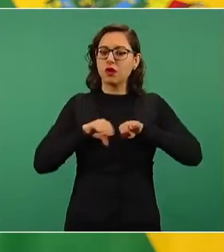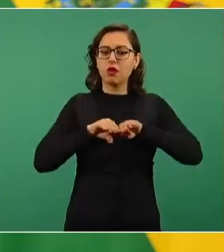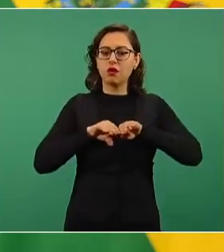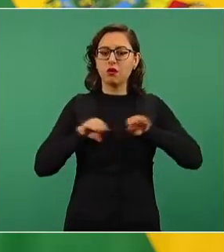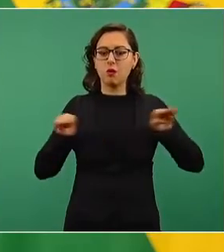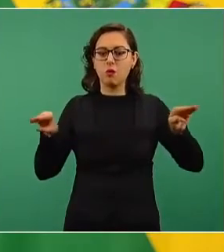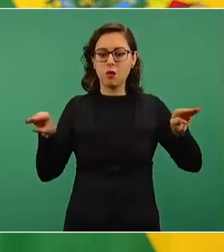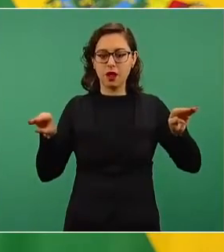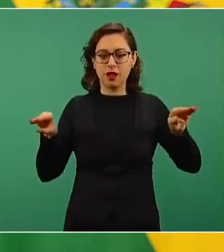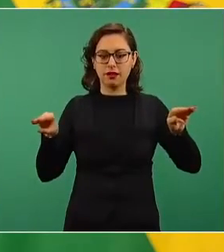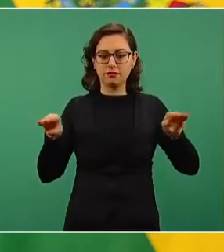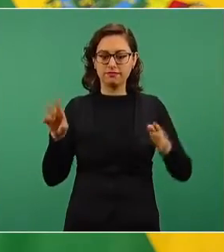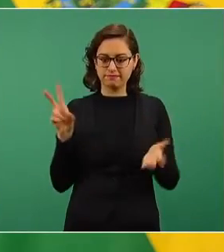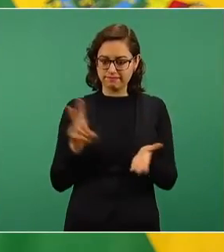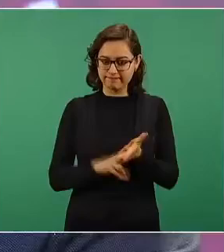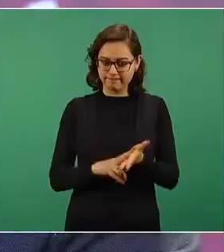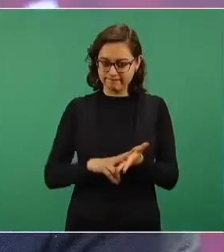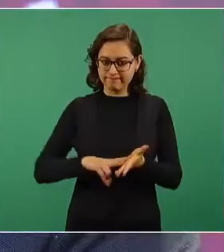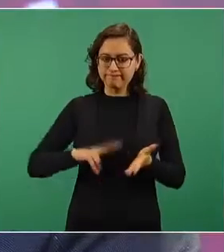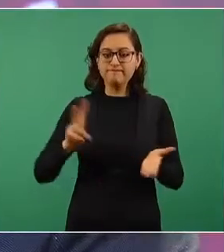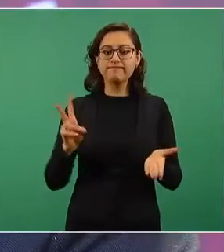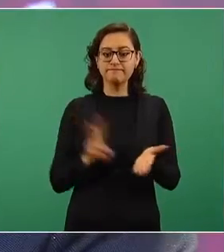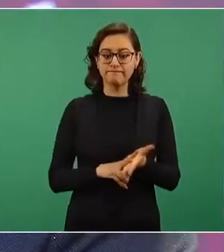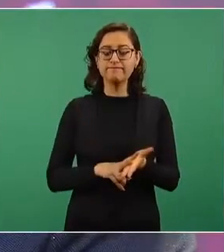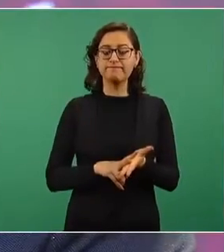y de